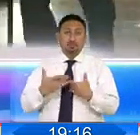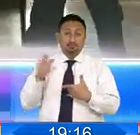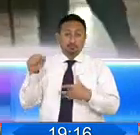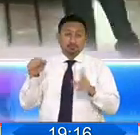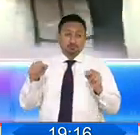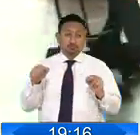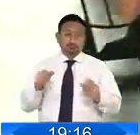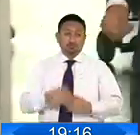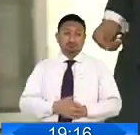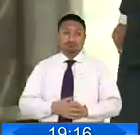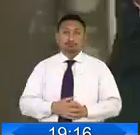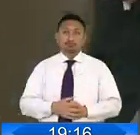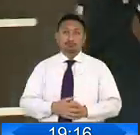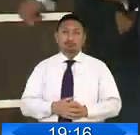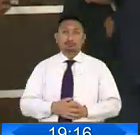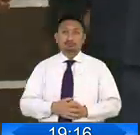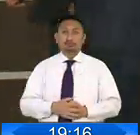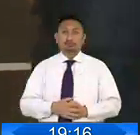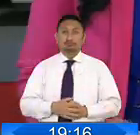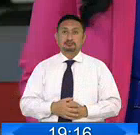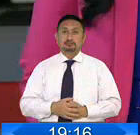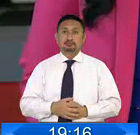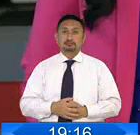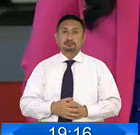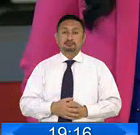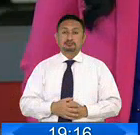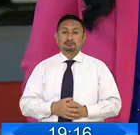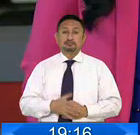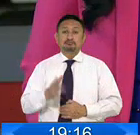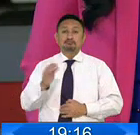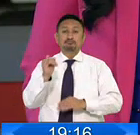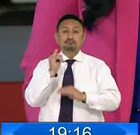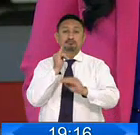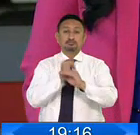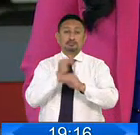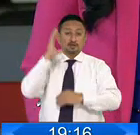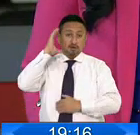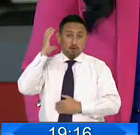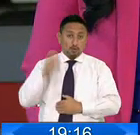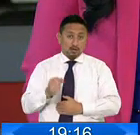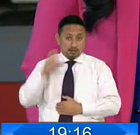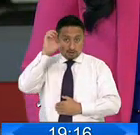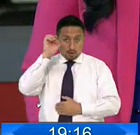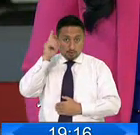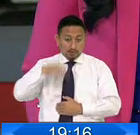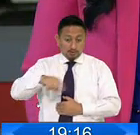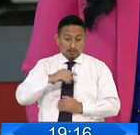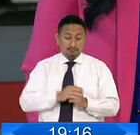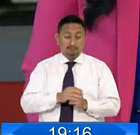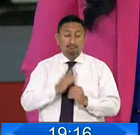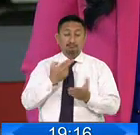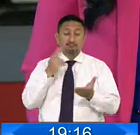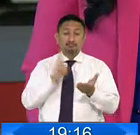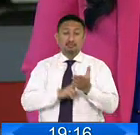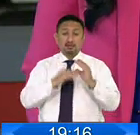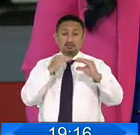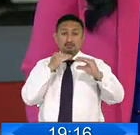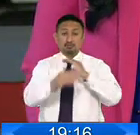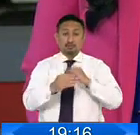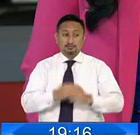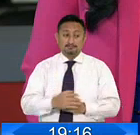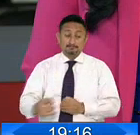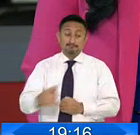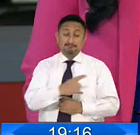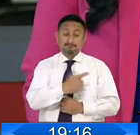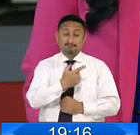hecho. Informó Priscila Cadena. La iglesia cuencana se pronuncia mediante un manifiesto sobre la